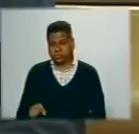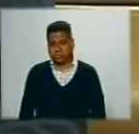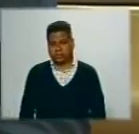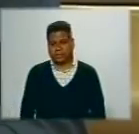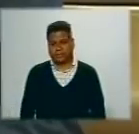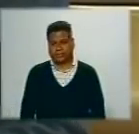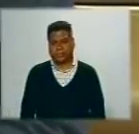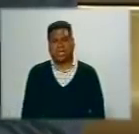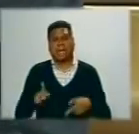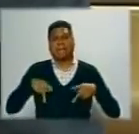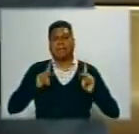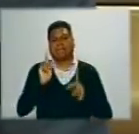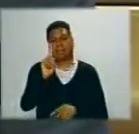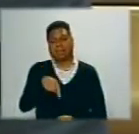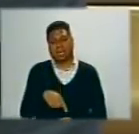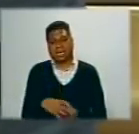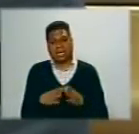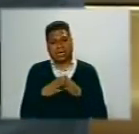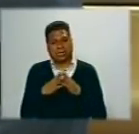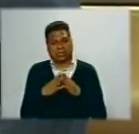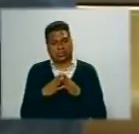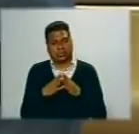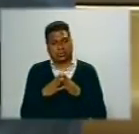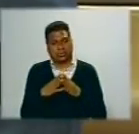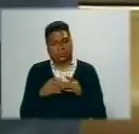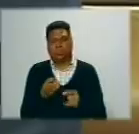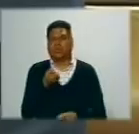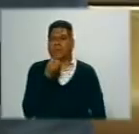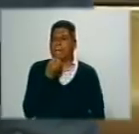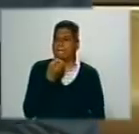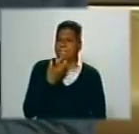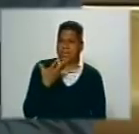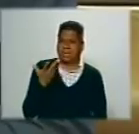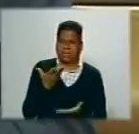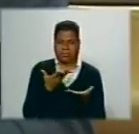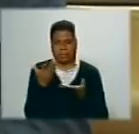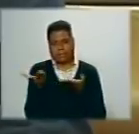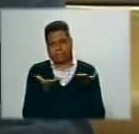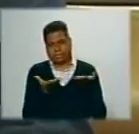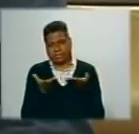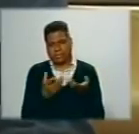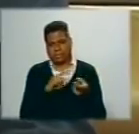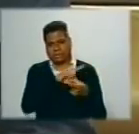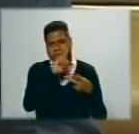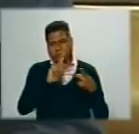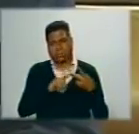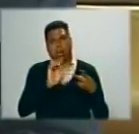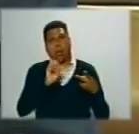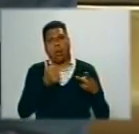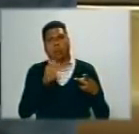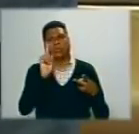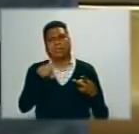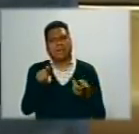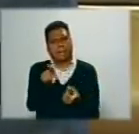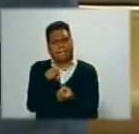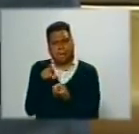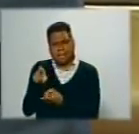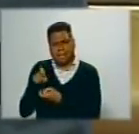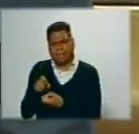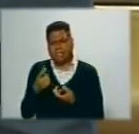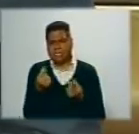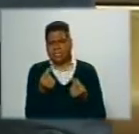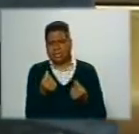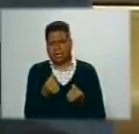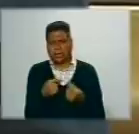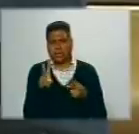también que el acceso a otros bienes, servicios, acceso a créditos y también